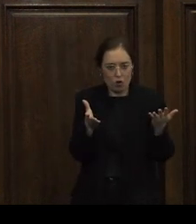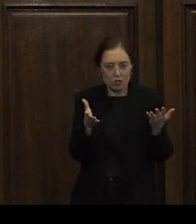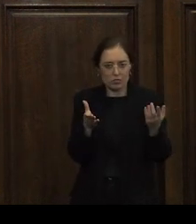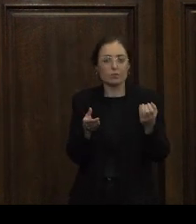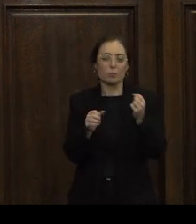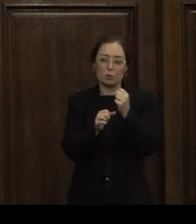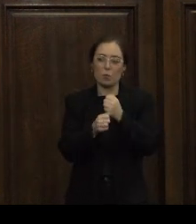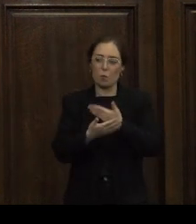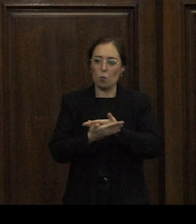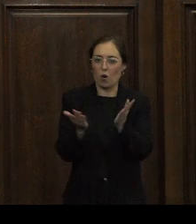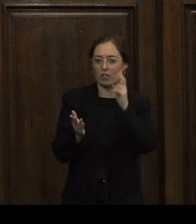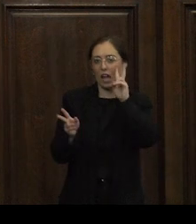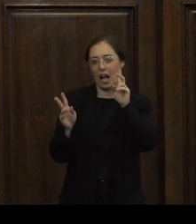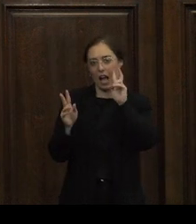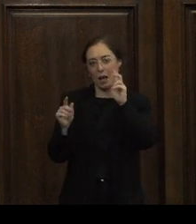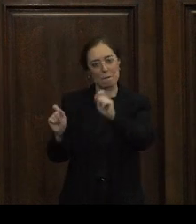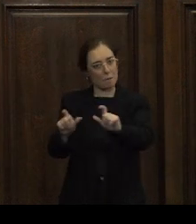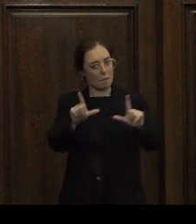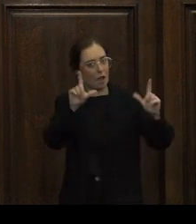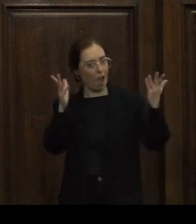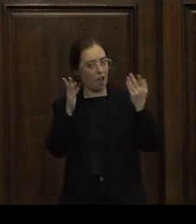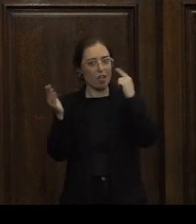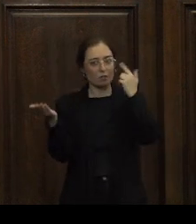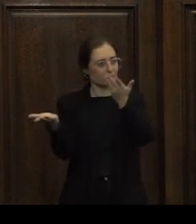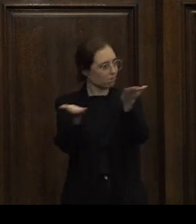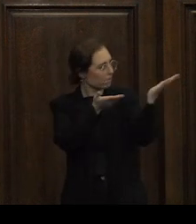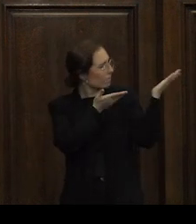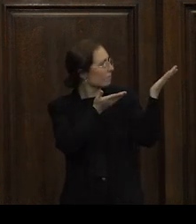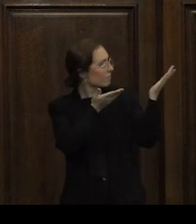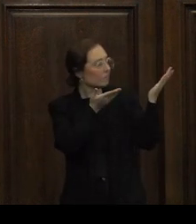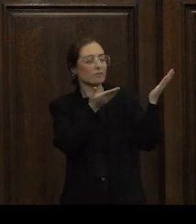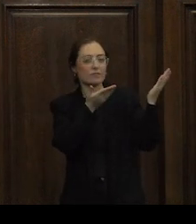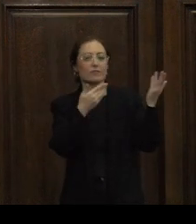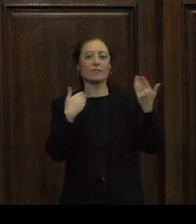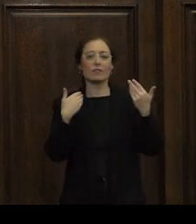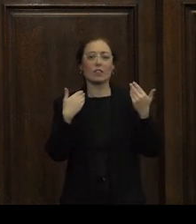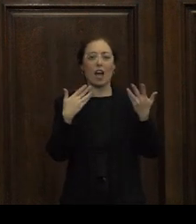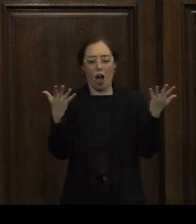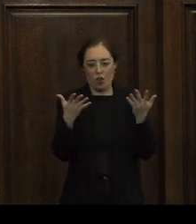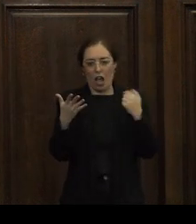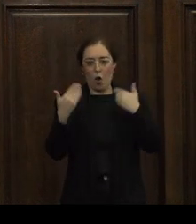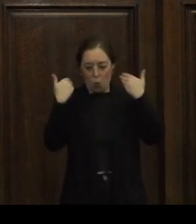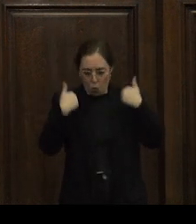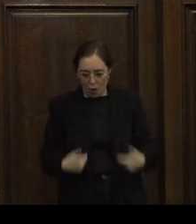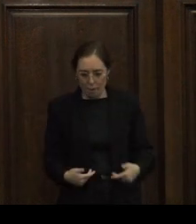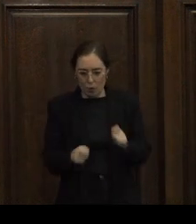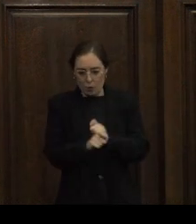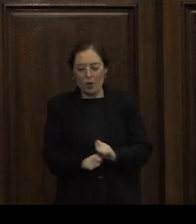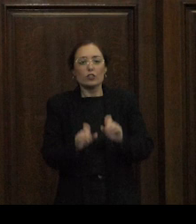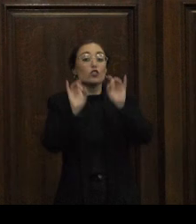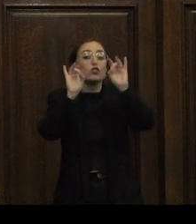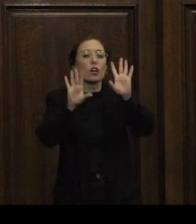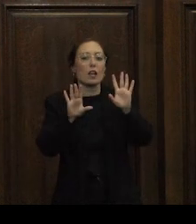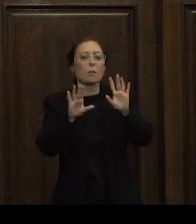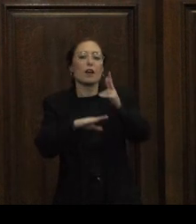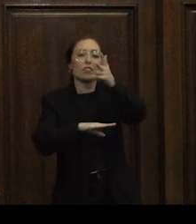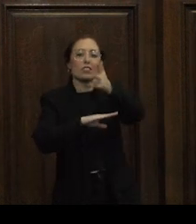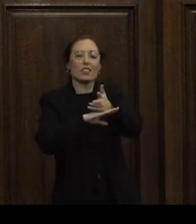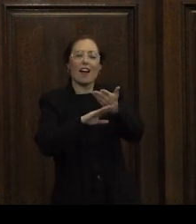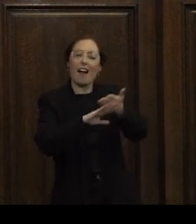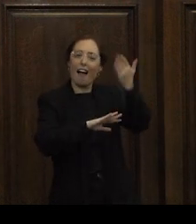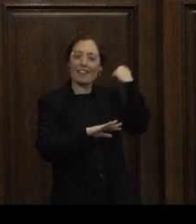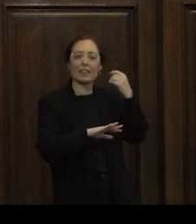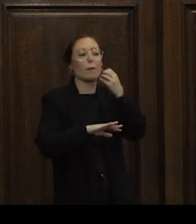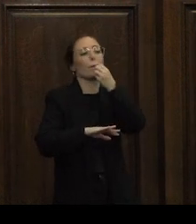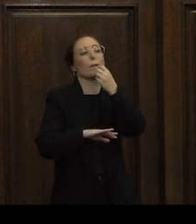las imágenes que están abajo, ¿no? Cuerpos compatibles con tecnologías exclusivamente analógicas, esa sociedad que todavía seguimos